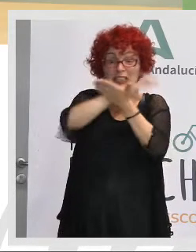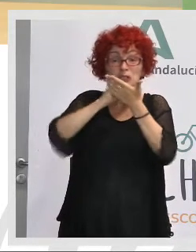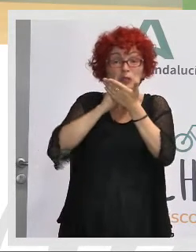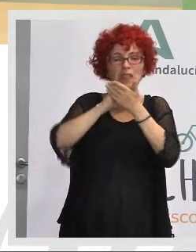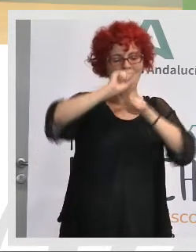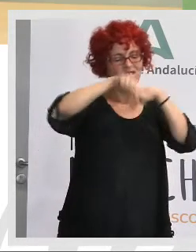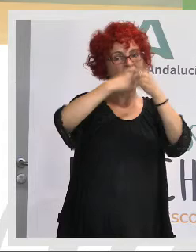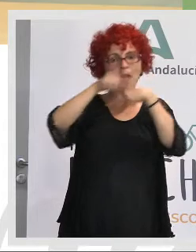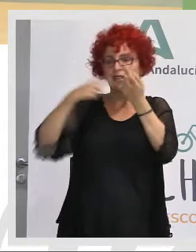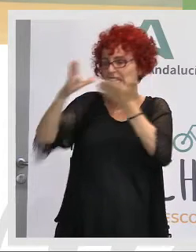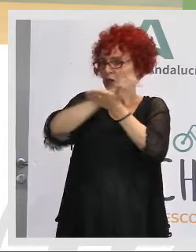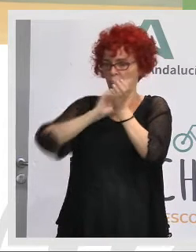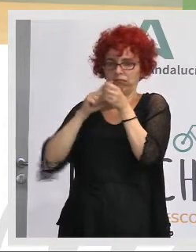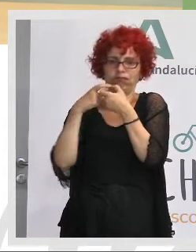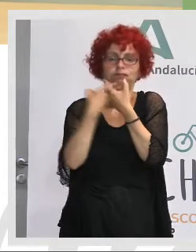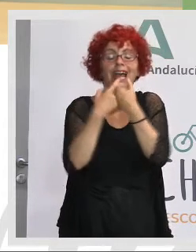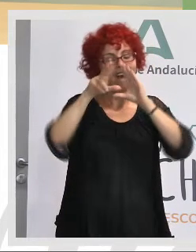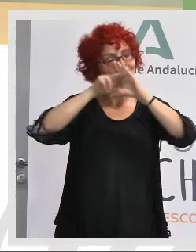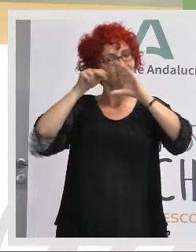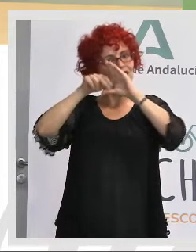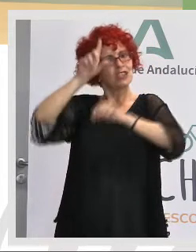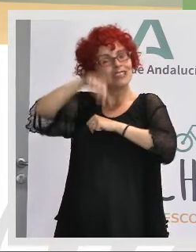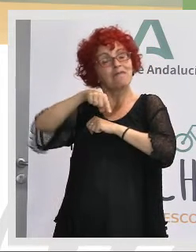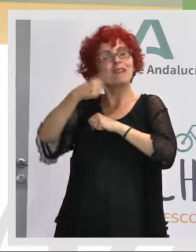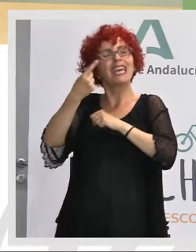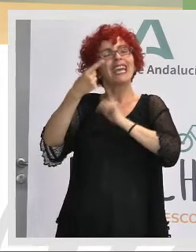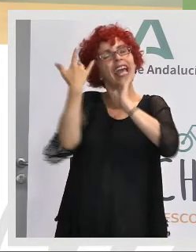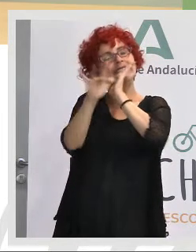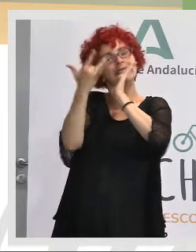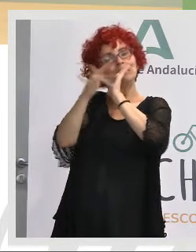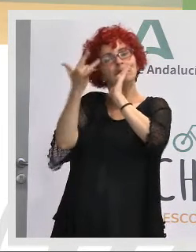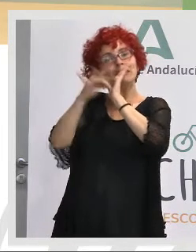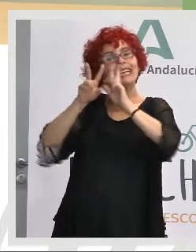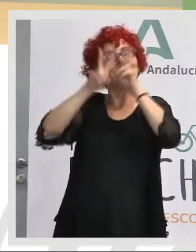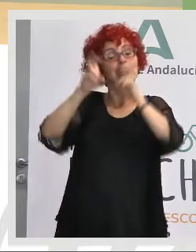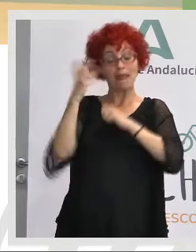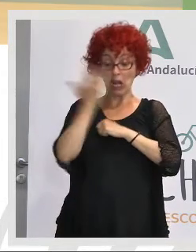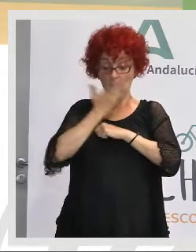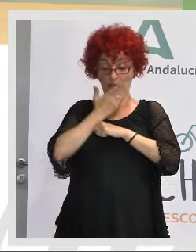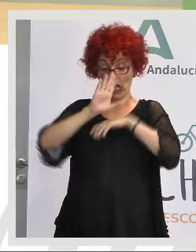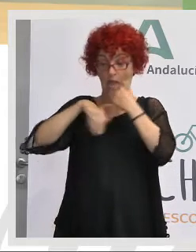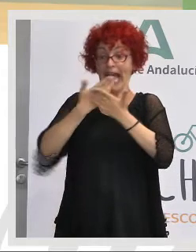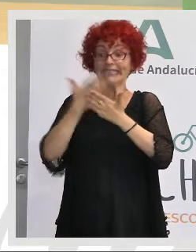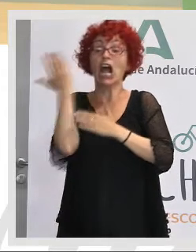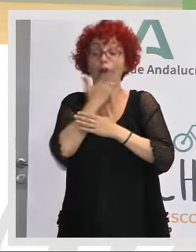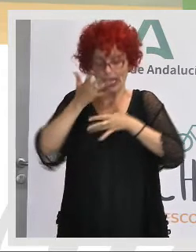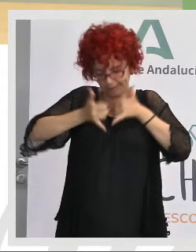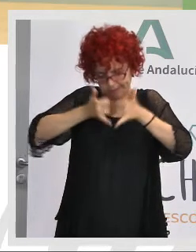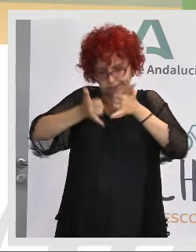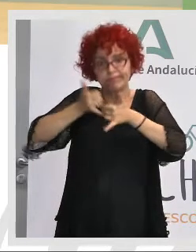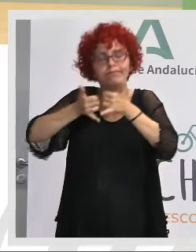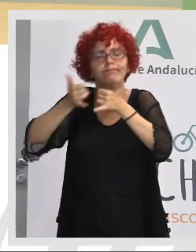sabemos. También han realizado un vídeo en el que explican también esos desplazamientos al cole, señalan los que